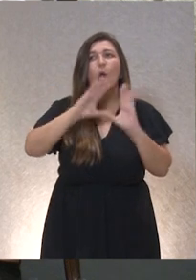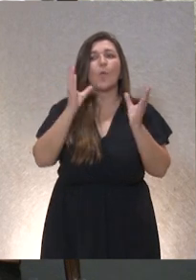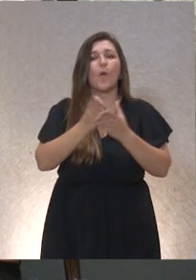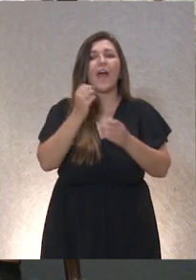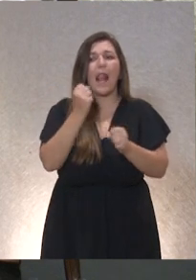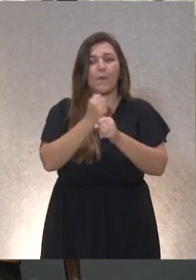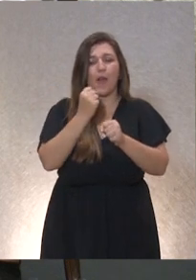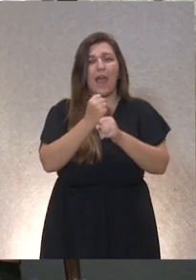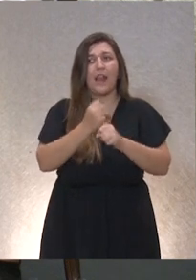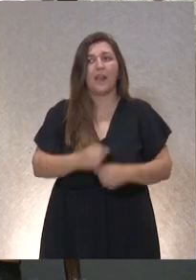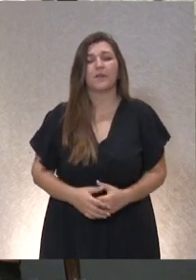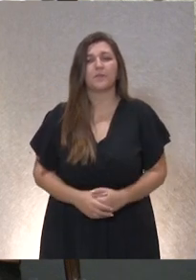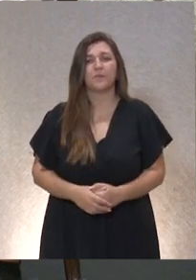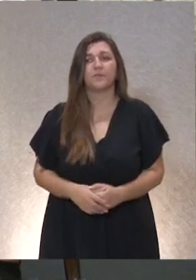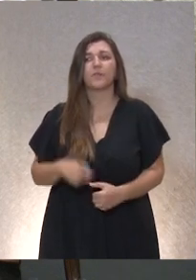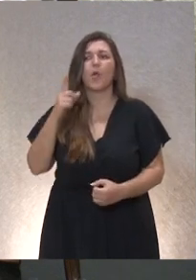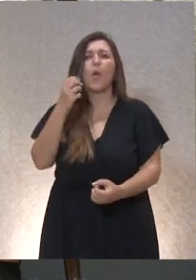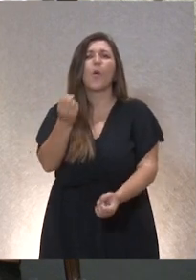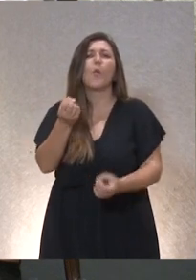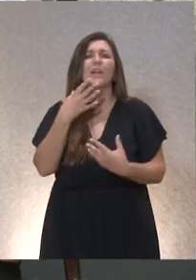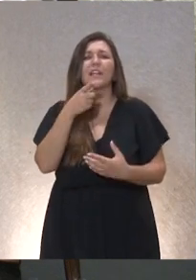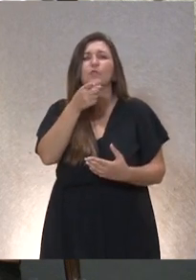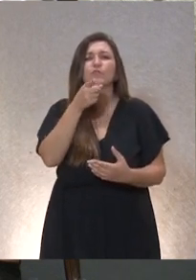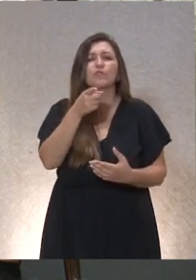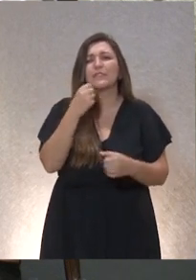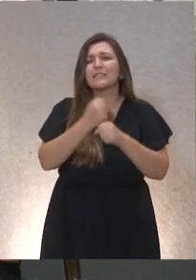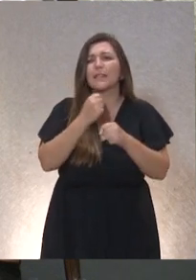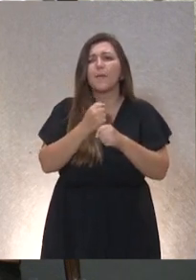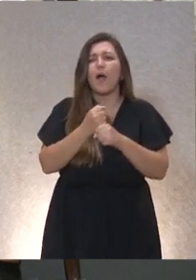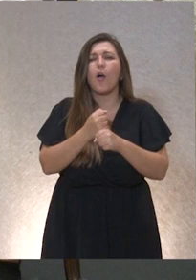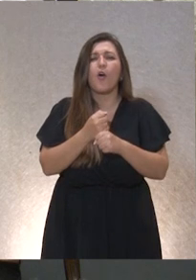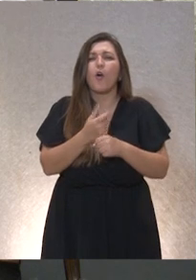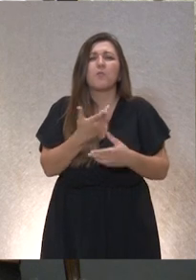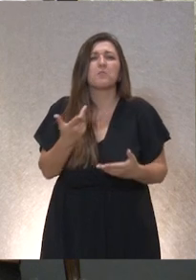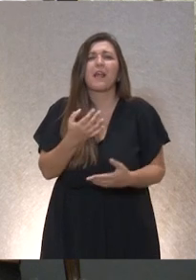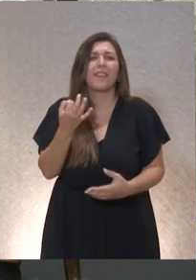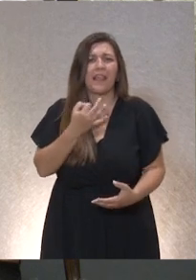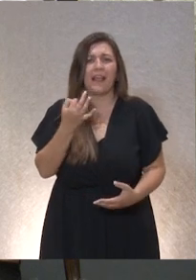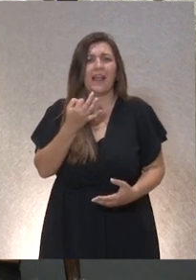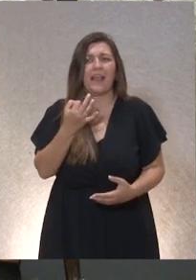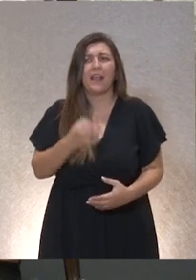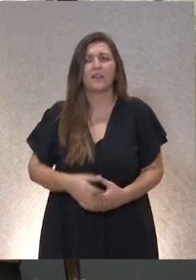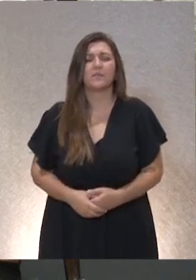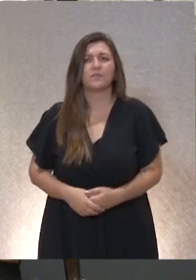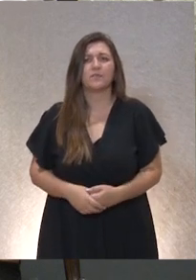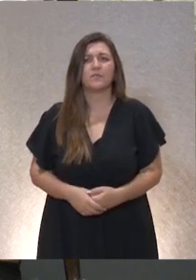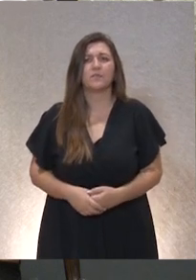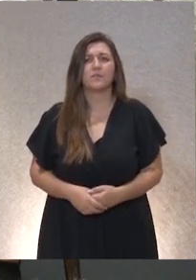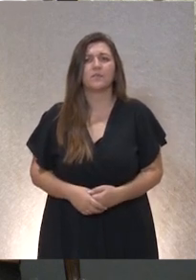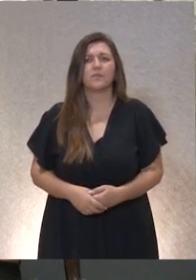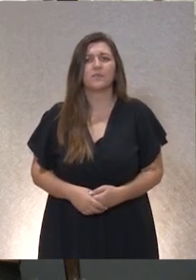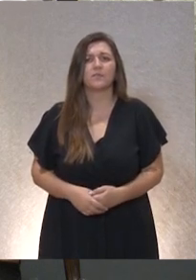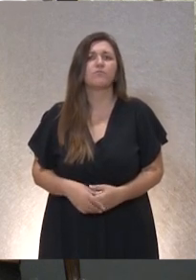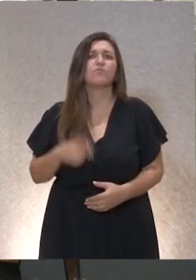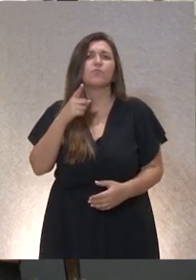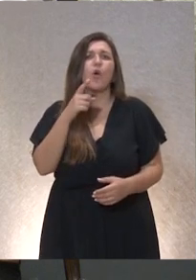bien pues puedes contarnos En qué consiste actualmente tu trabajo eh Y cómo fue la Cómo se adaptó tu puesto de